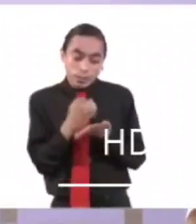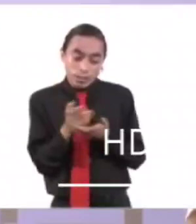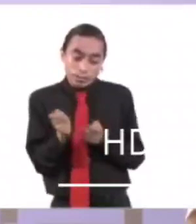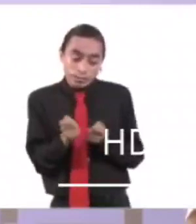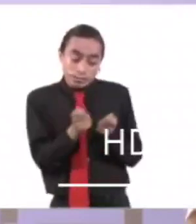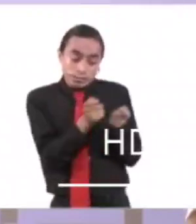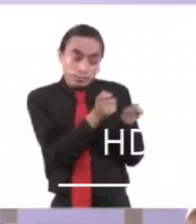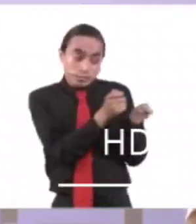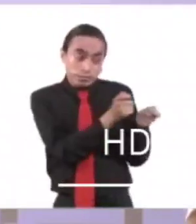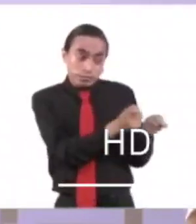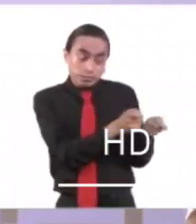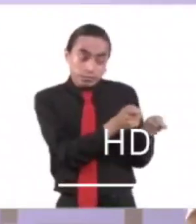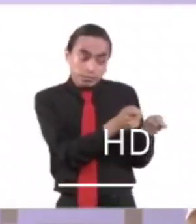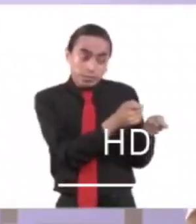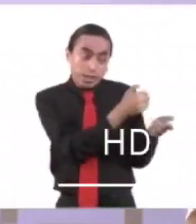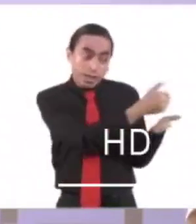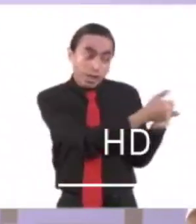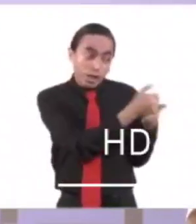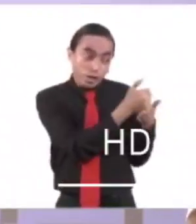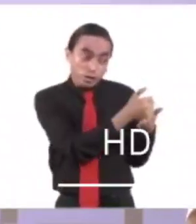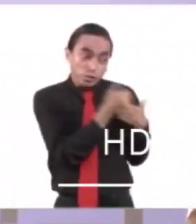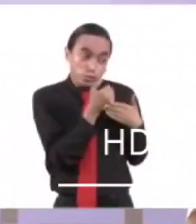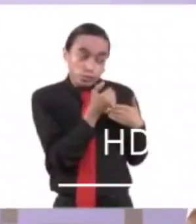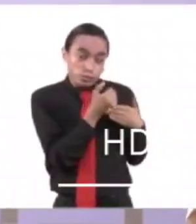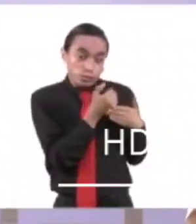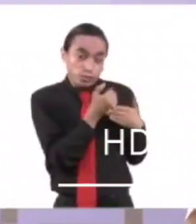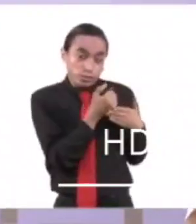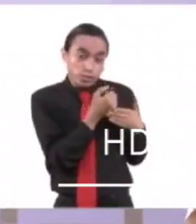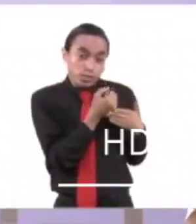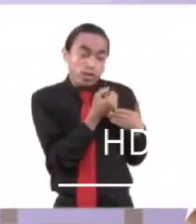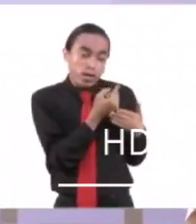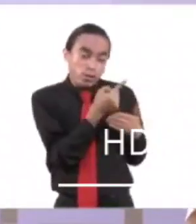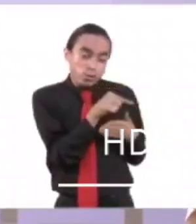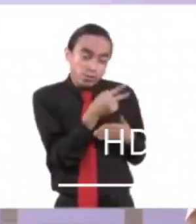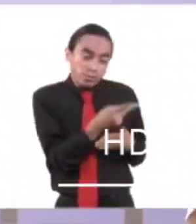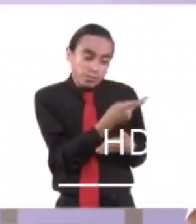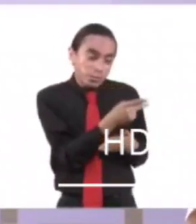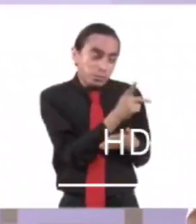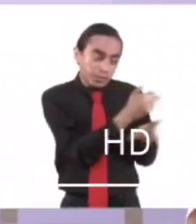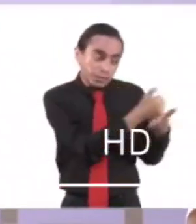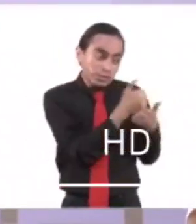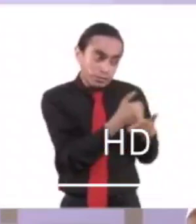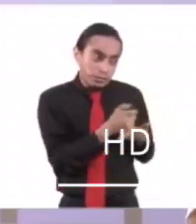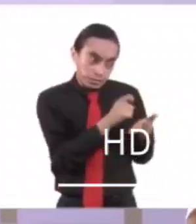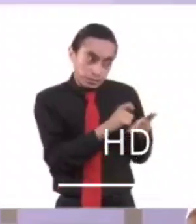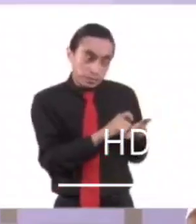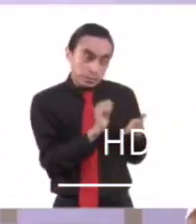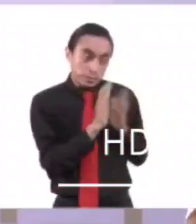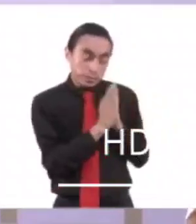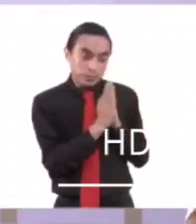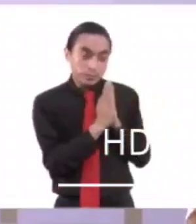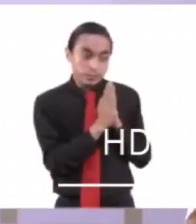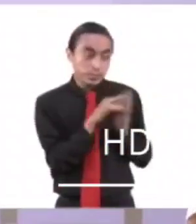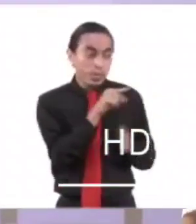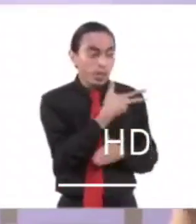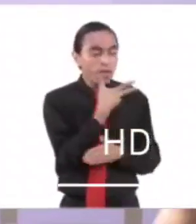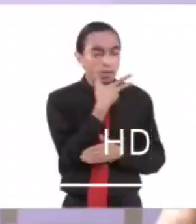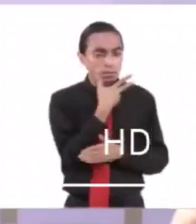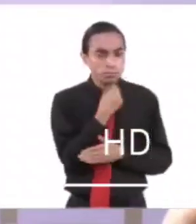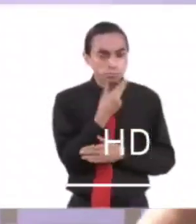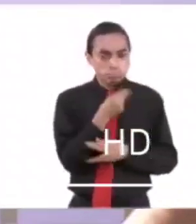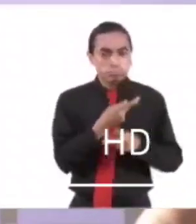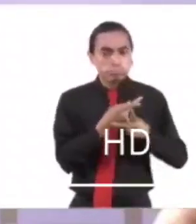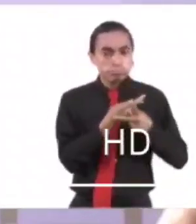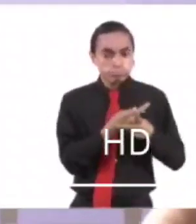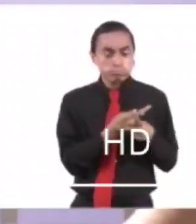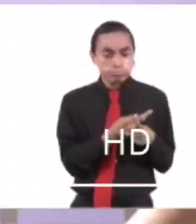pidió a Monsiváis que le ayudara a resolver un problema que le habían dejado una tarea en su escuela. Y Monsiváis, muy